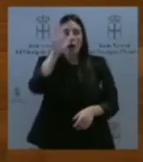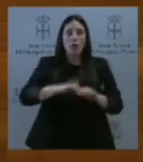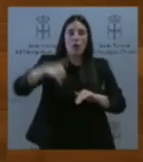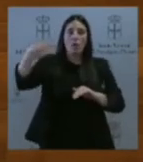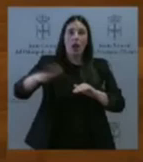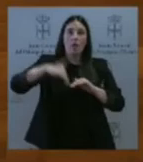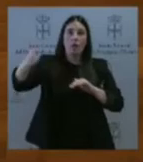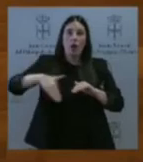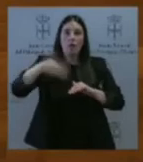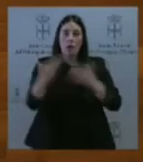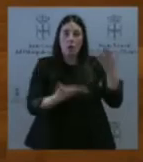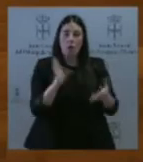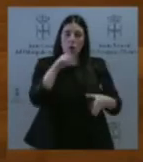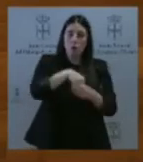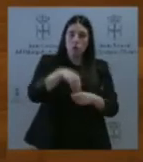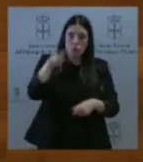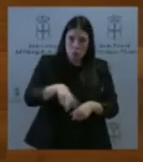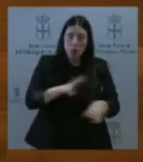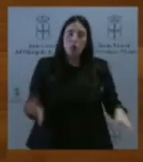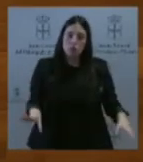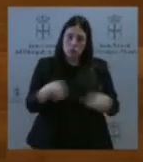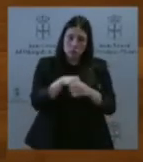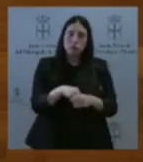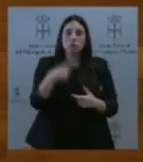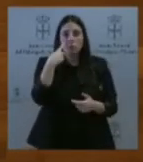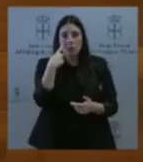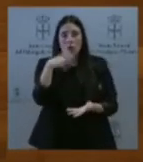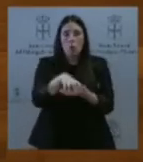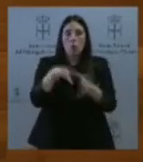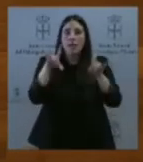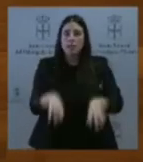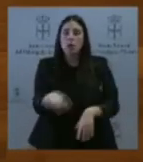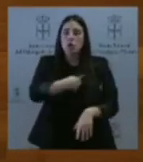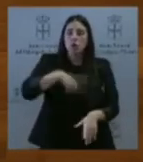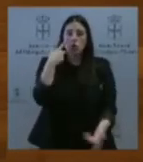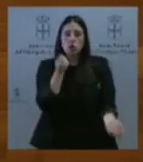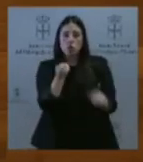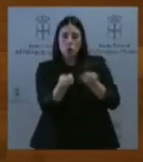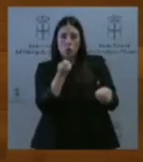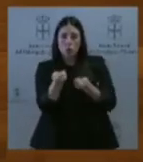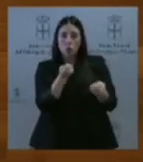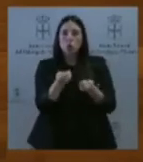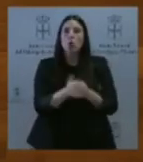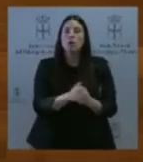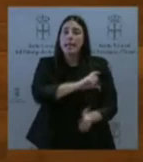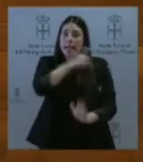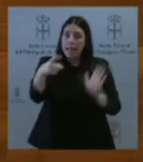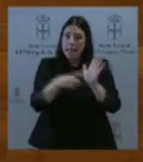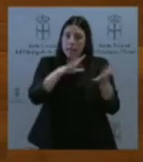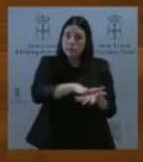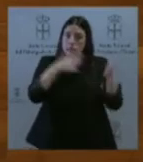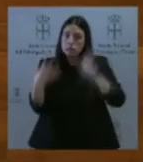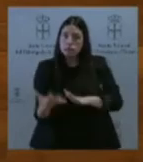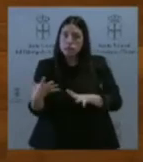valoraciones. Mire, no dudaremos en estar vigilantes y en aplicar la ley de forma estricta. Y